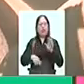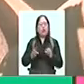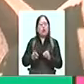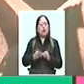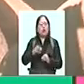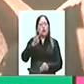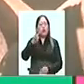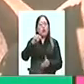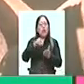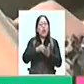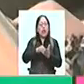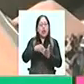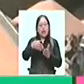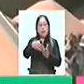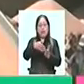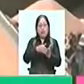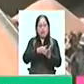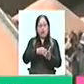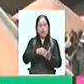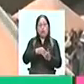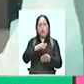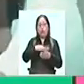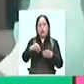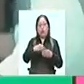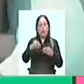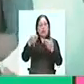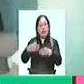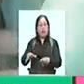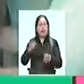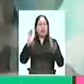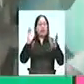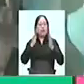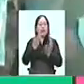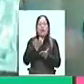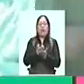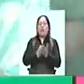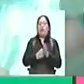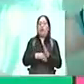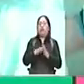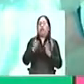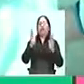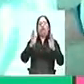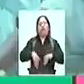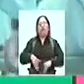dólares, pero de menos. O sea, no tenemos ese dinero acá. Por eso es que la economía hasta fin de año va a caer más de